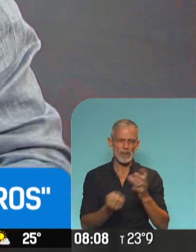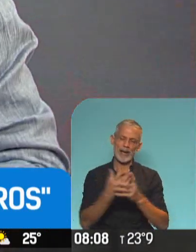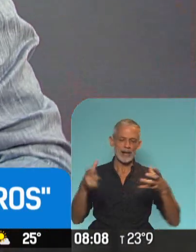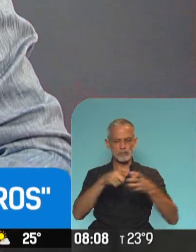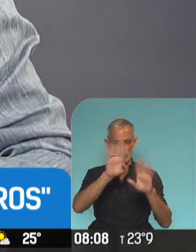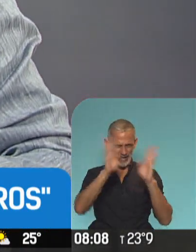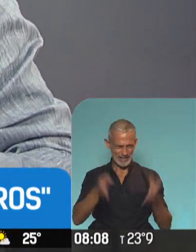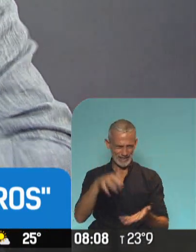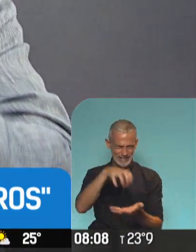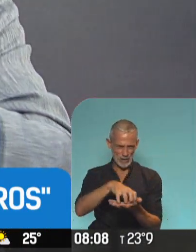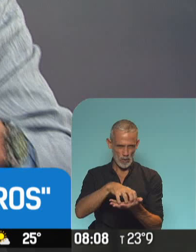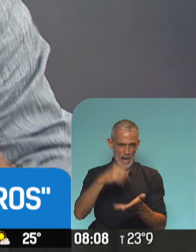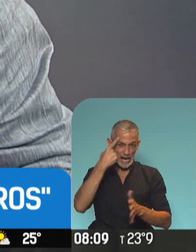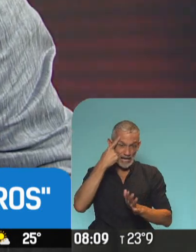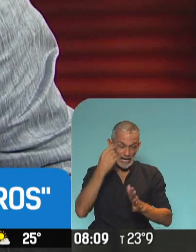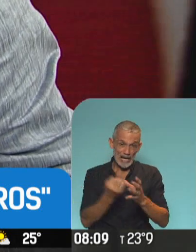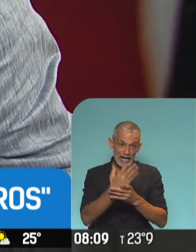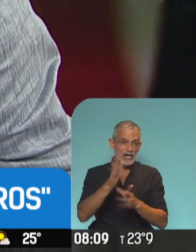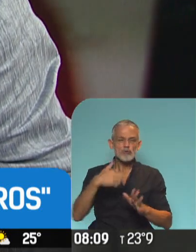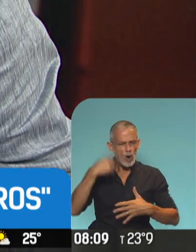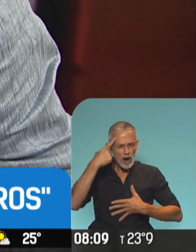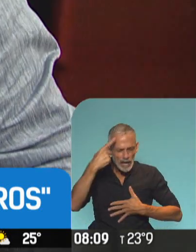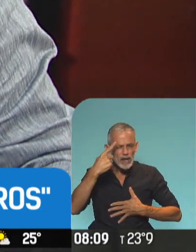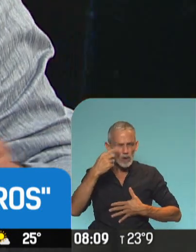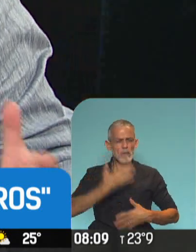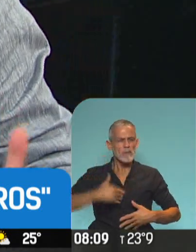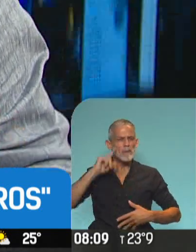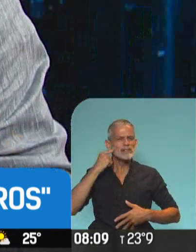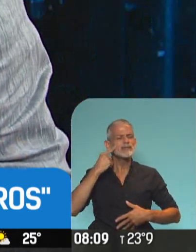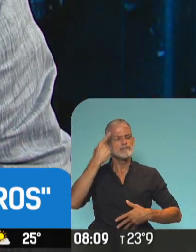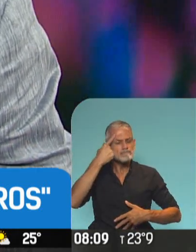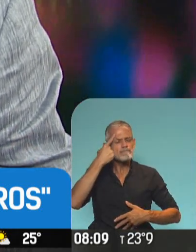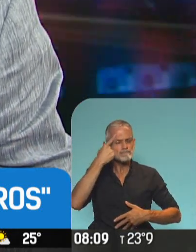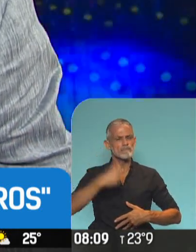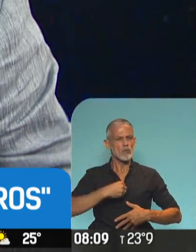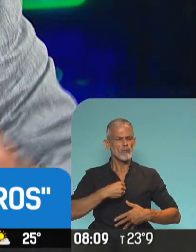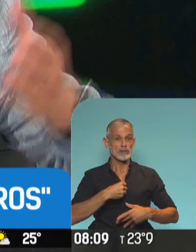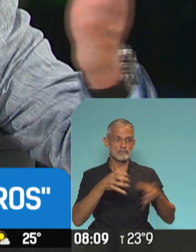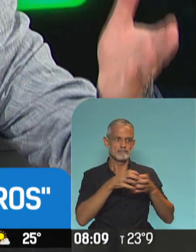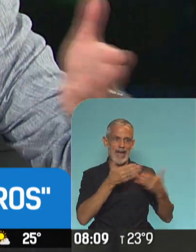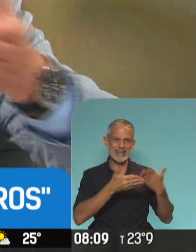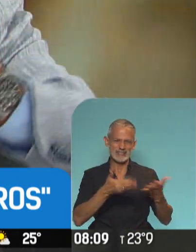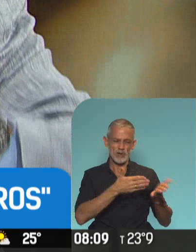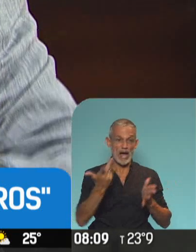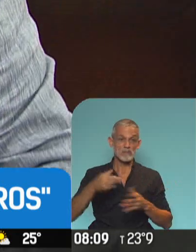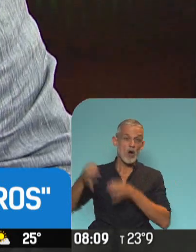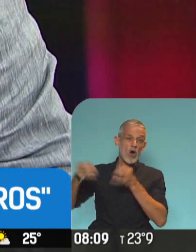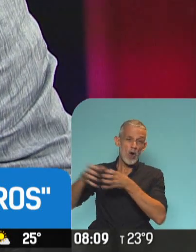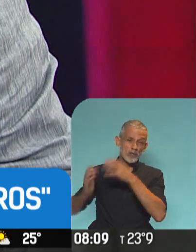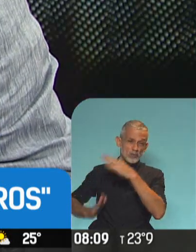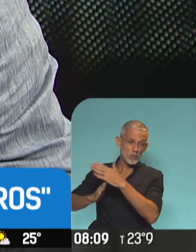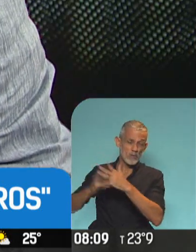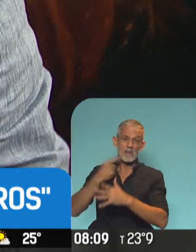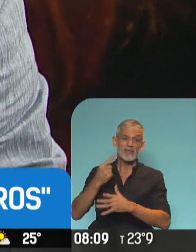Yo estoy convencido de que lo hace de la mejor buena fe y debe haber un montón de gente que lo asesora. Viene la Corte Suprema y declara